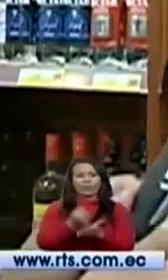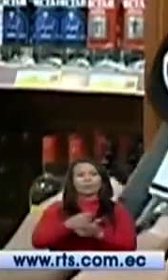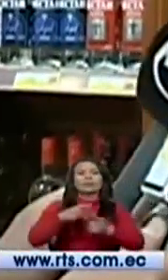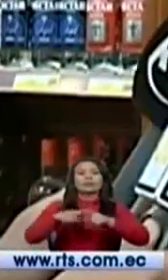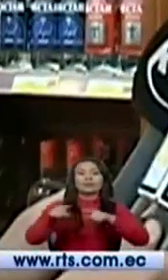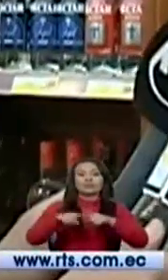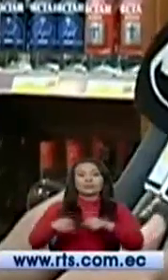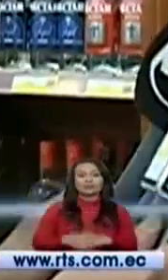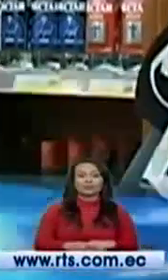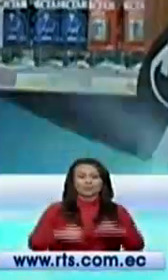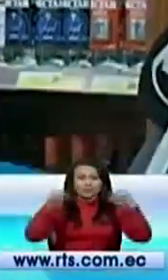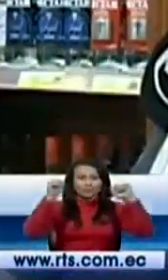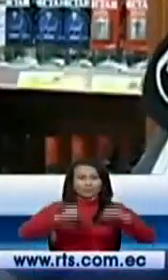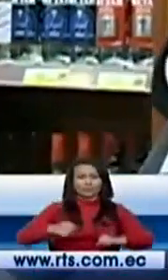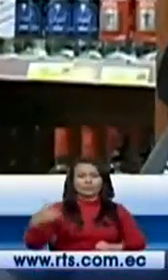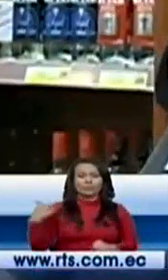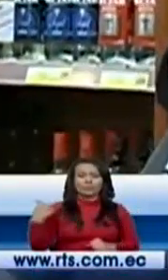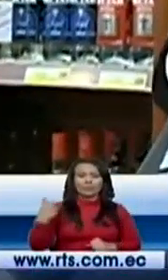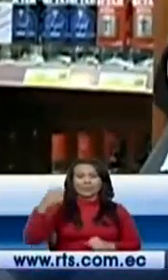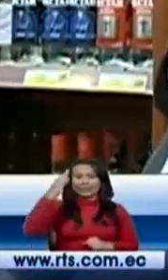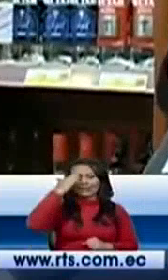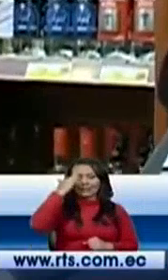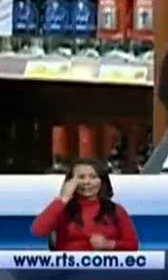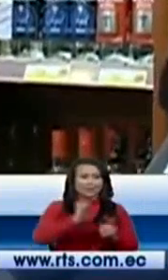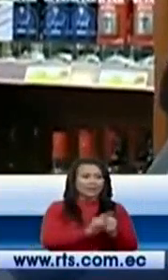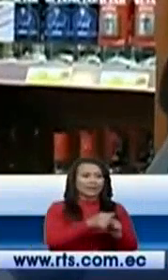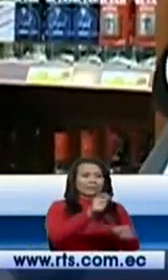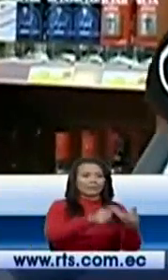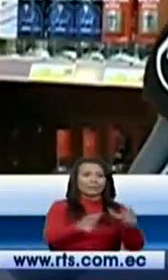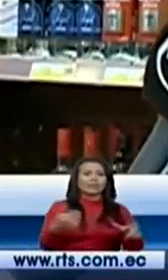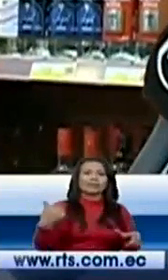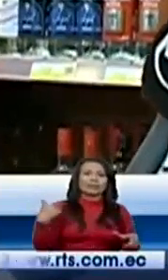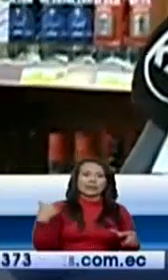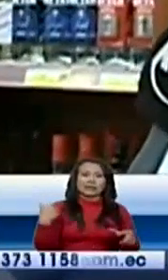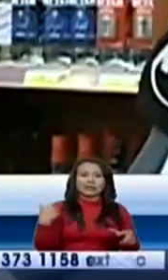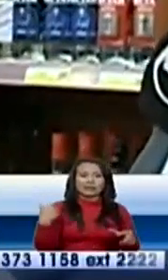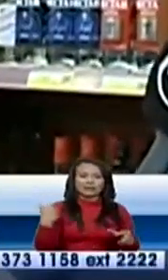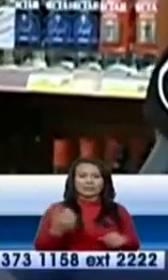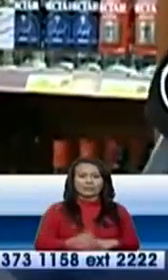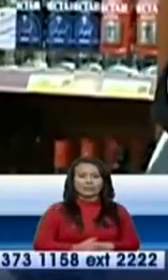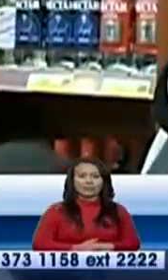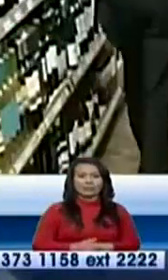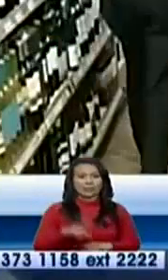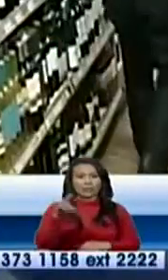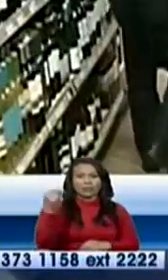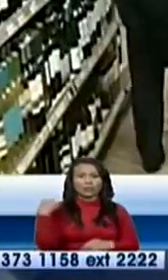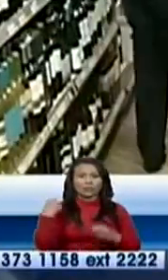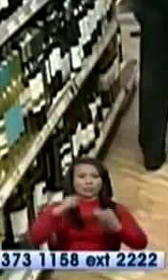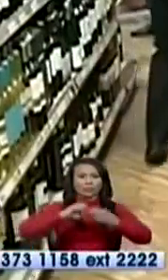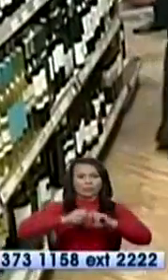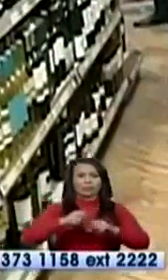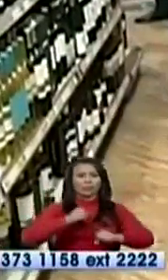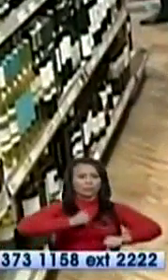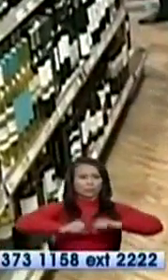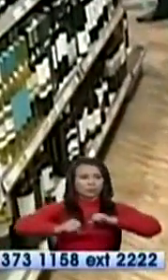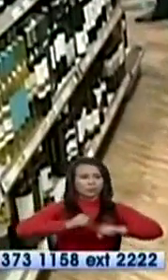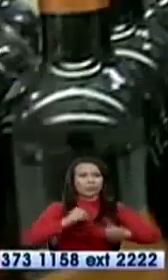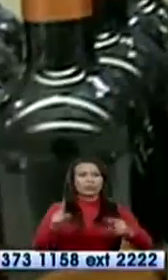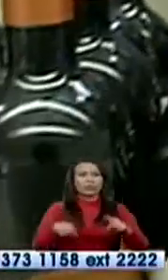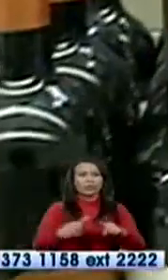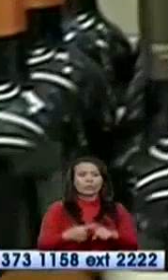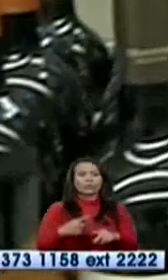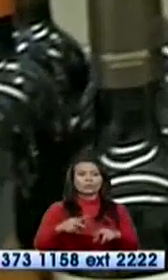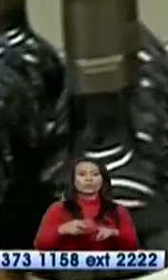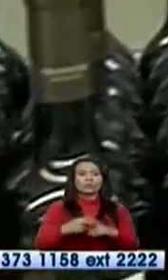cumplir, y además también es para que se tenga los licores, los tenemos sin ningún problema. Los operativos han arrancado y se